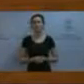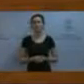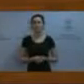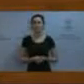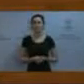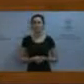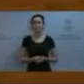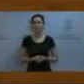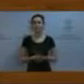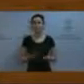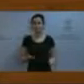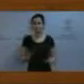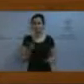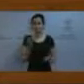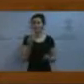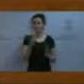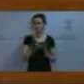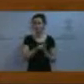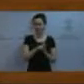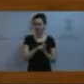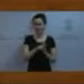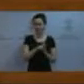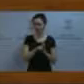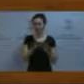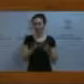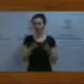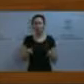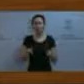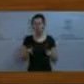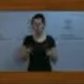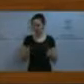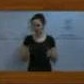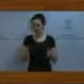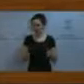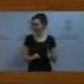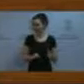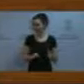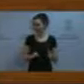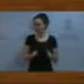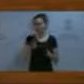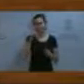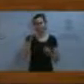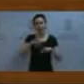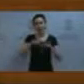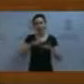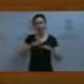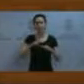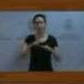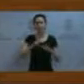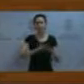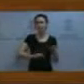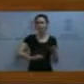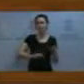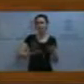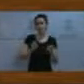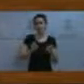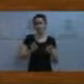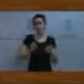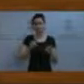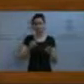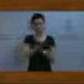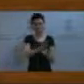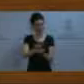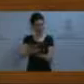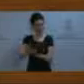primera medida, la obtención del suelo. ¿Qué dice esa auditoría en la conclusión? Hay 20 millones de euros de desfase en las expropiaciones,